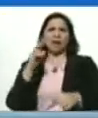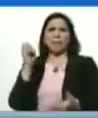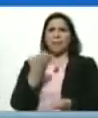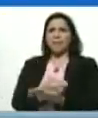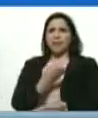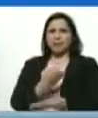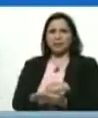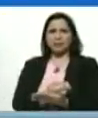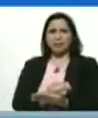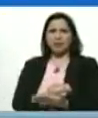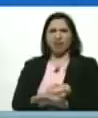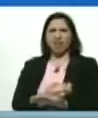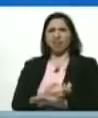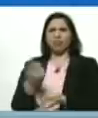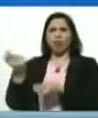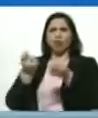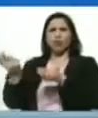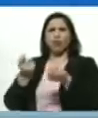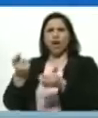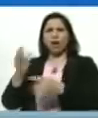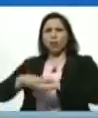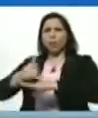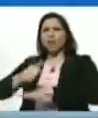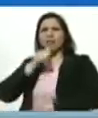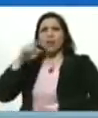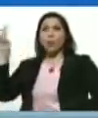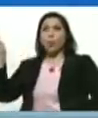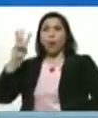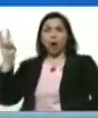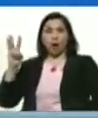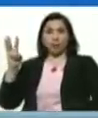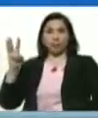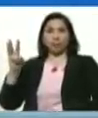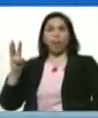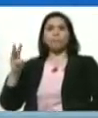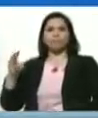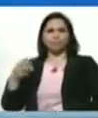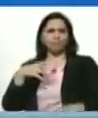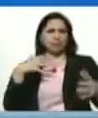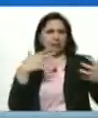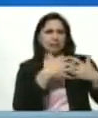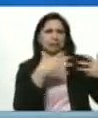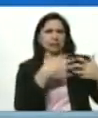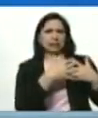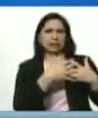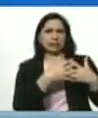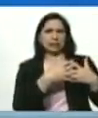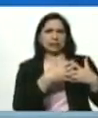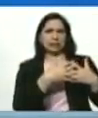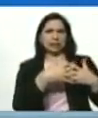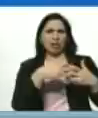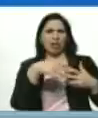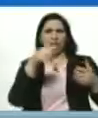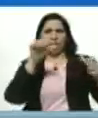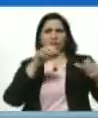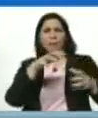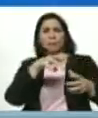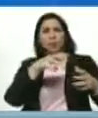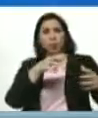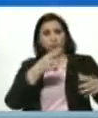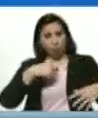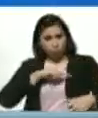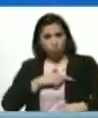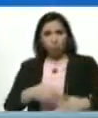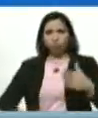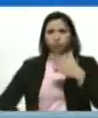washington para llevar a venezuela a una guerra civil y ahí estuvimos unidos en unión cívico-militar